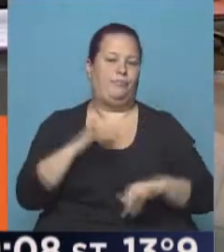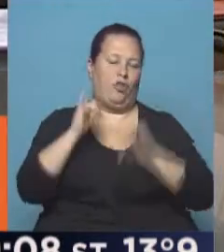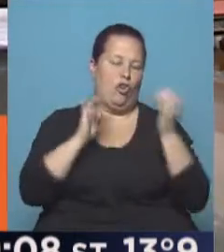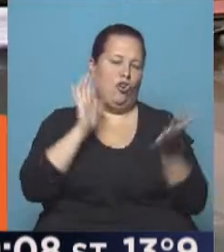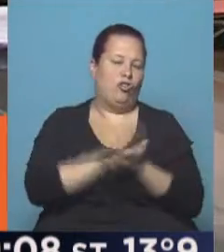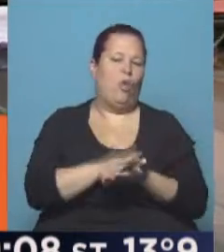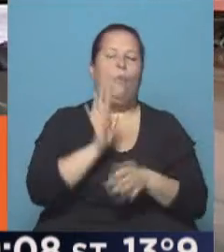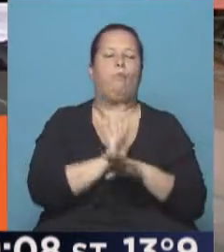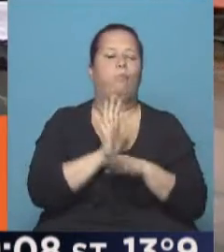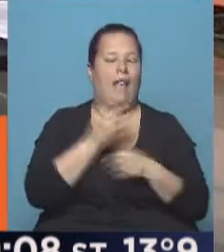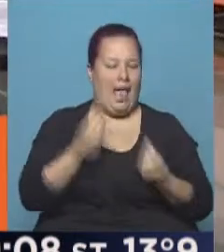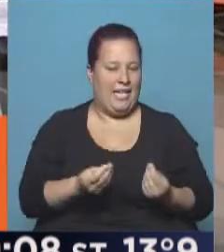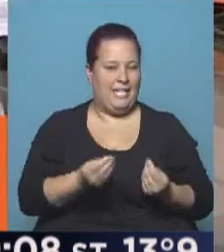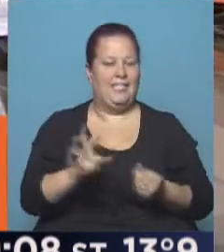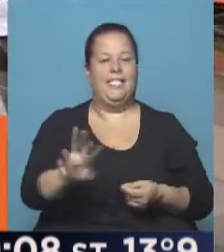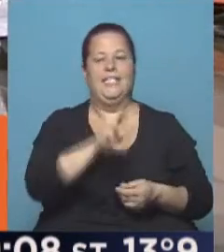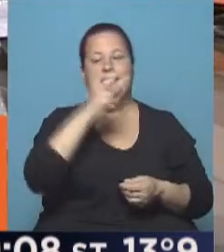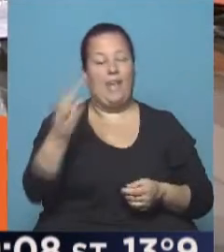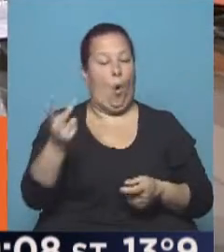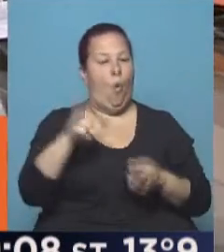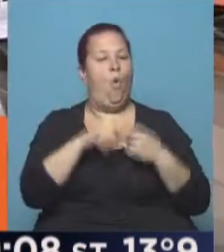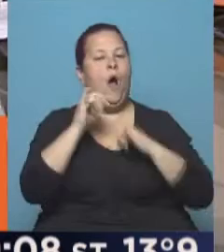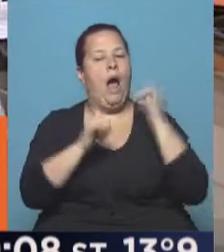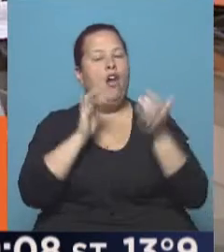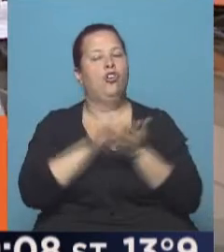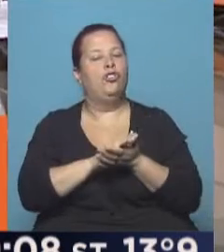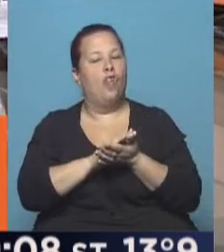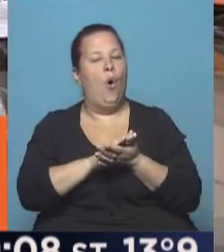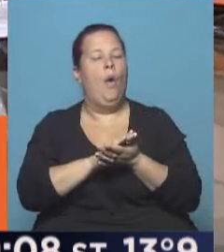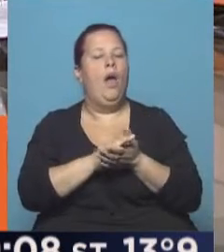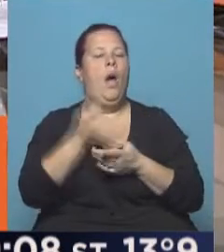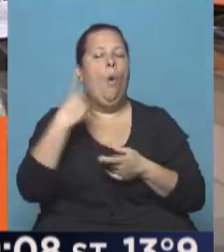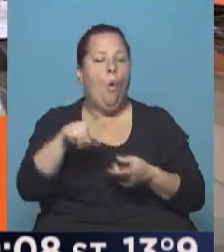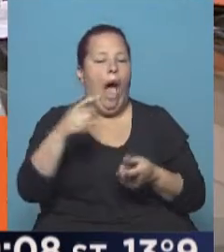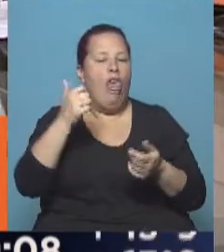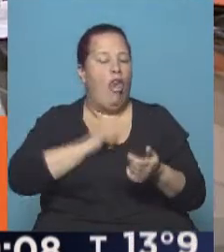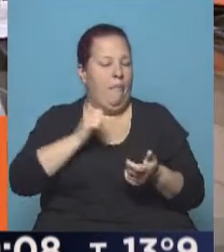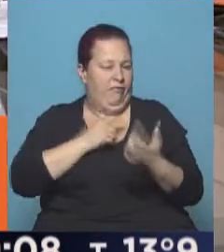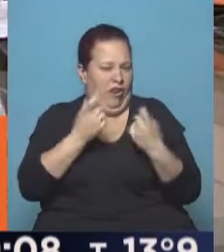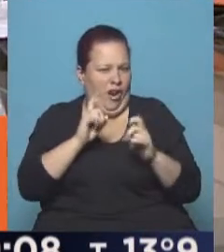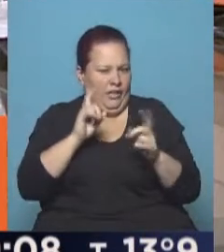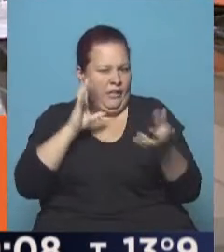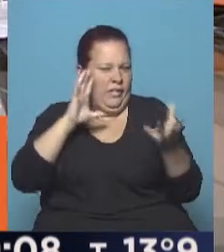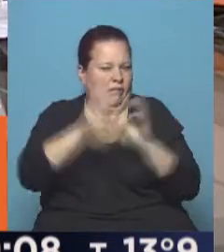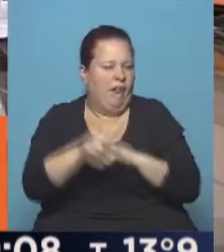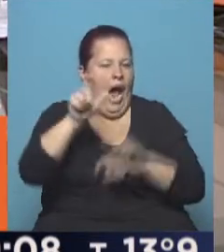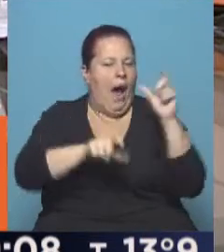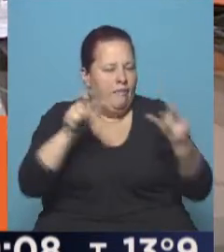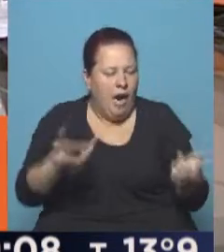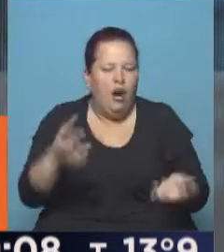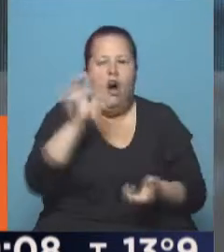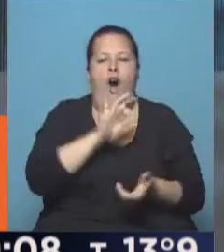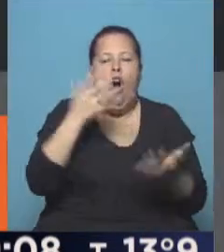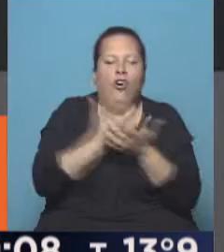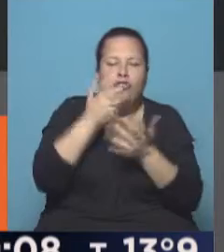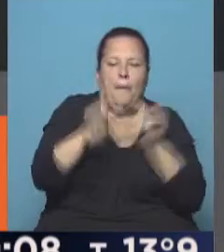lo que significa. En el segundo de los casos, empezar a hablar de cuándo militarmente no era necesario destruir una población o hacer